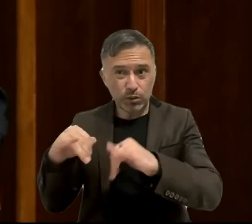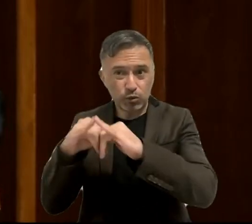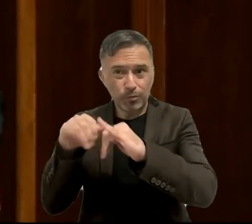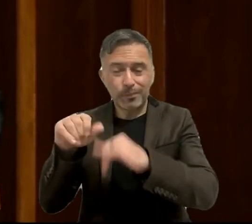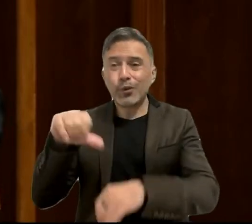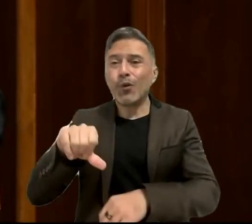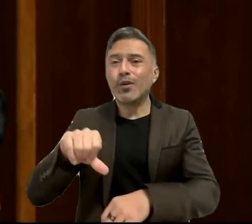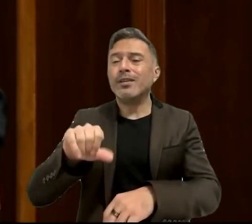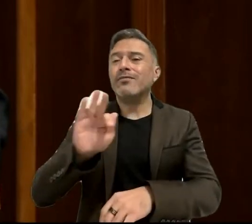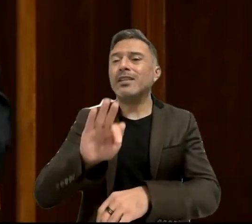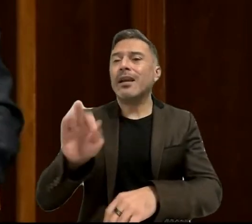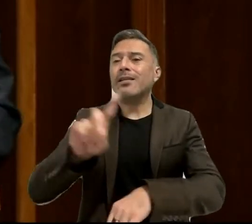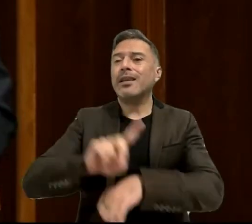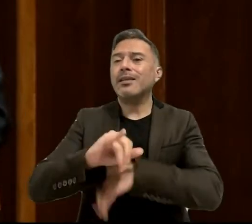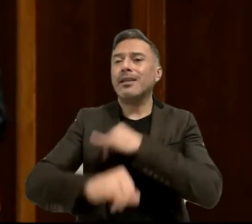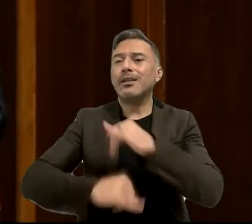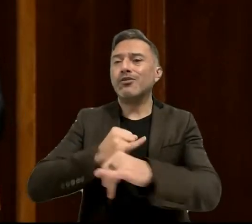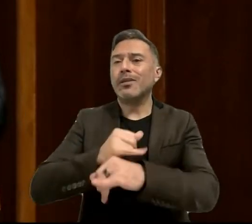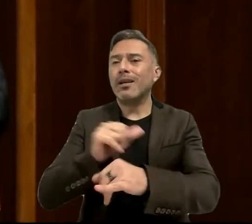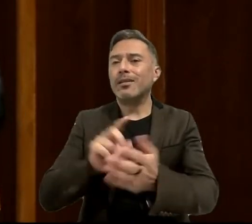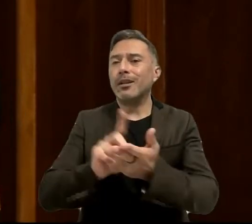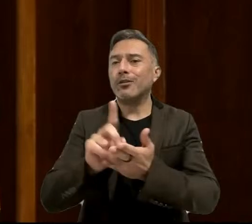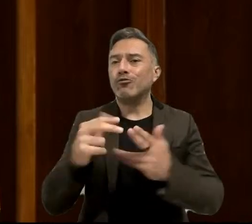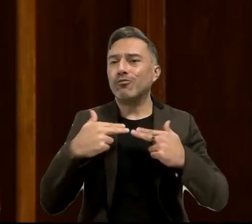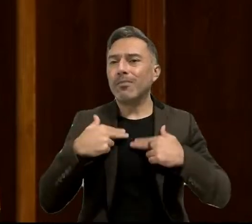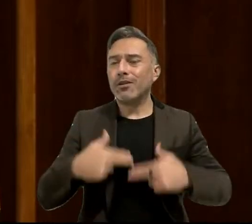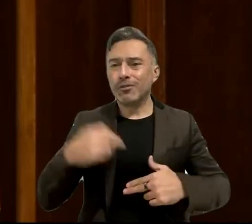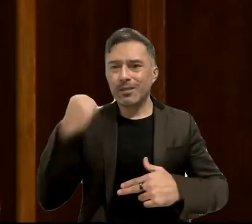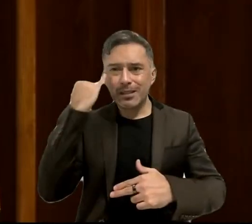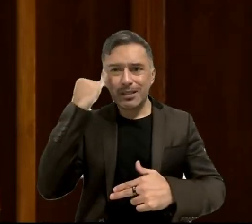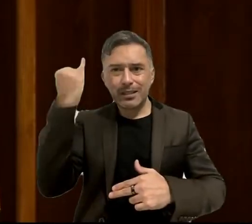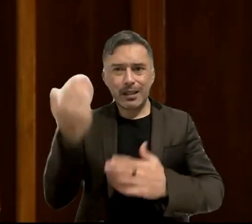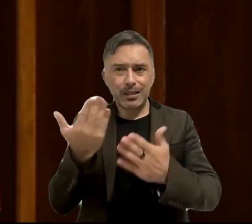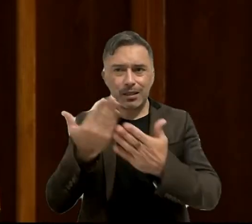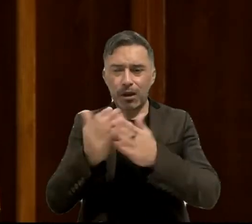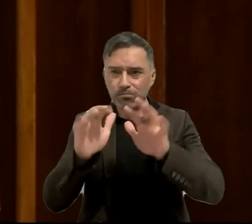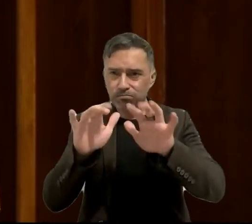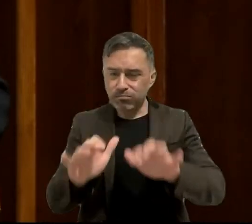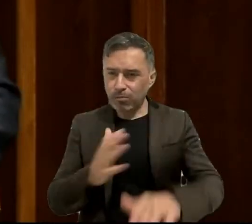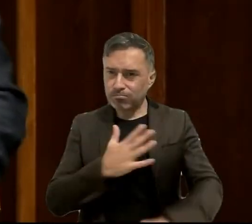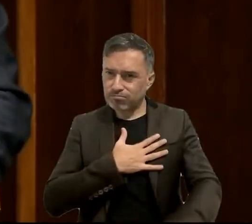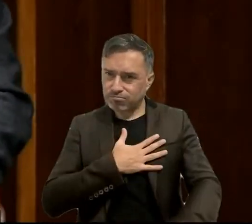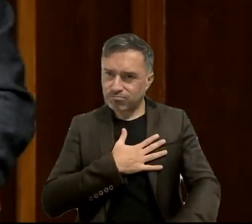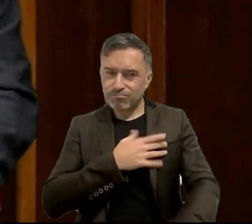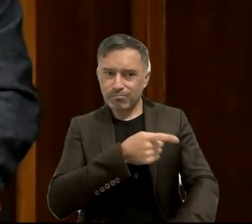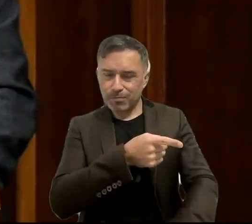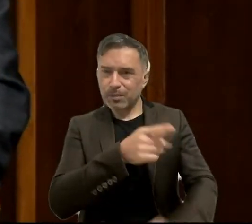presento esta iniciativa con el alma y el corazón vivo de Ponciano Arriaga.